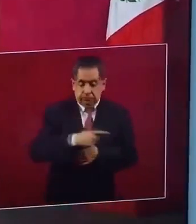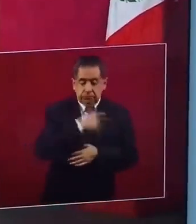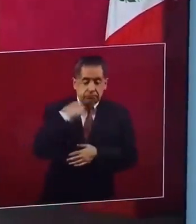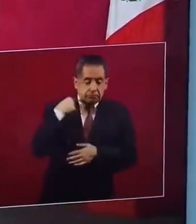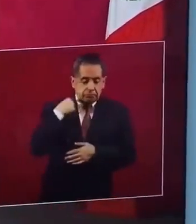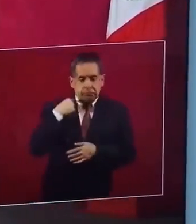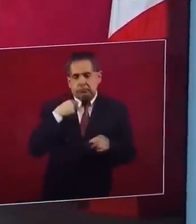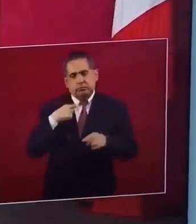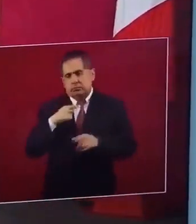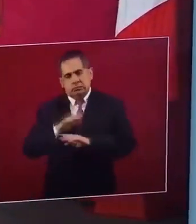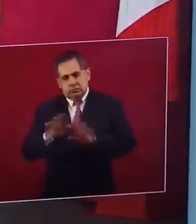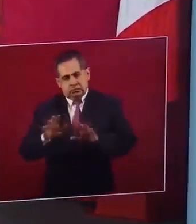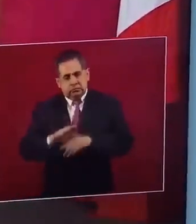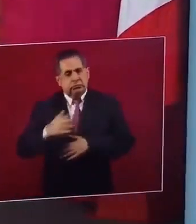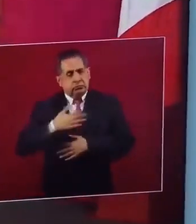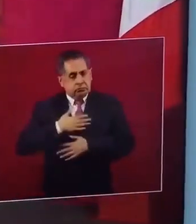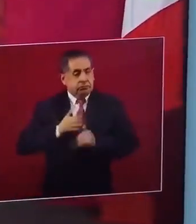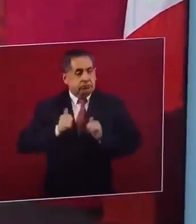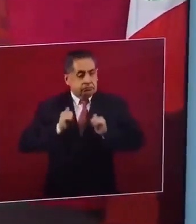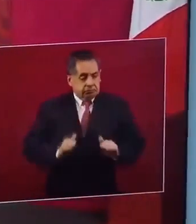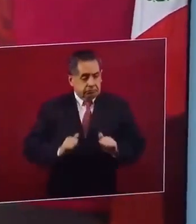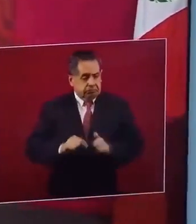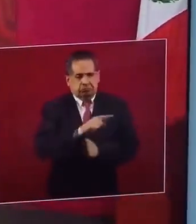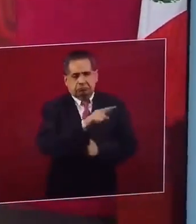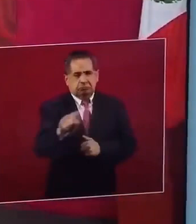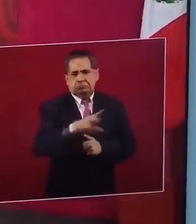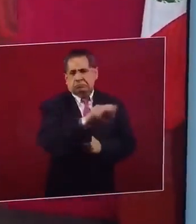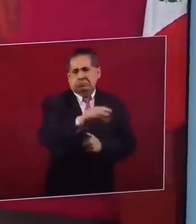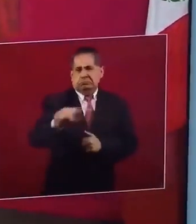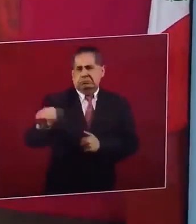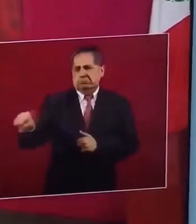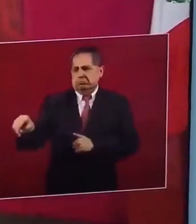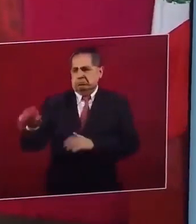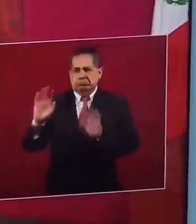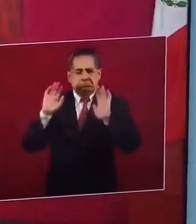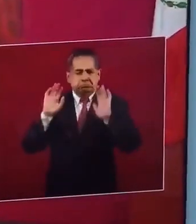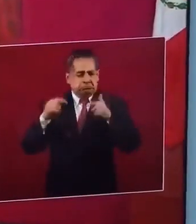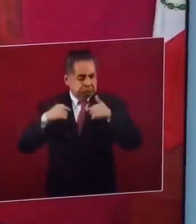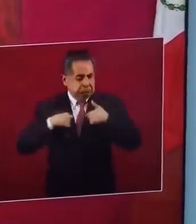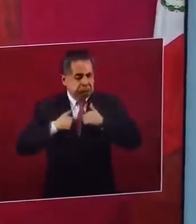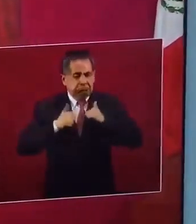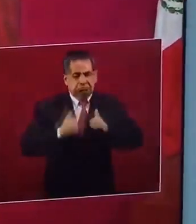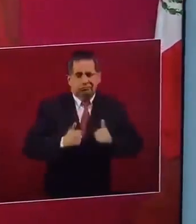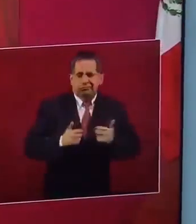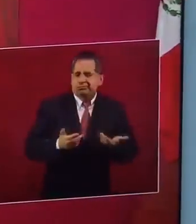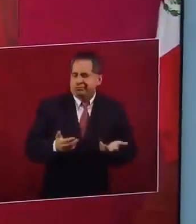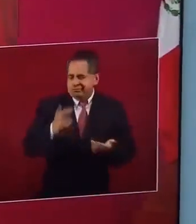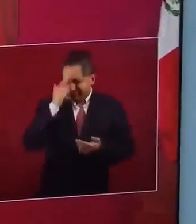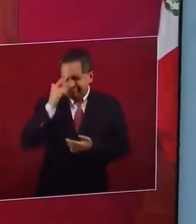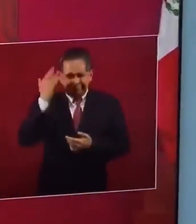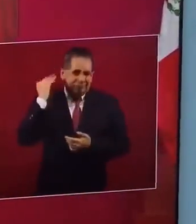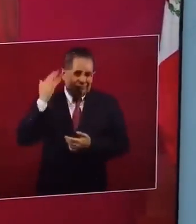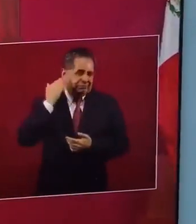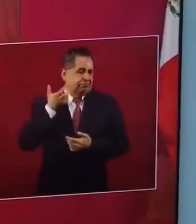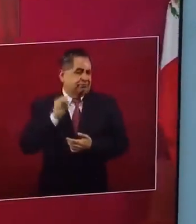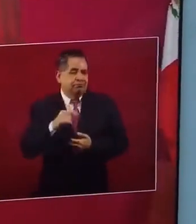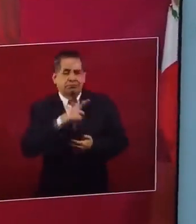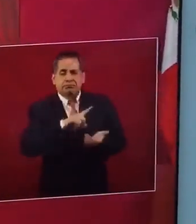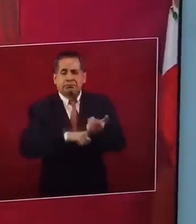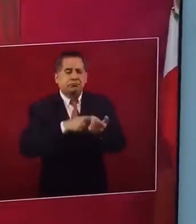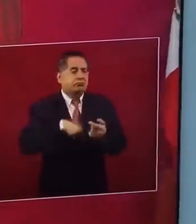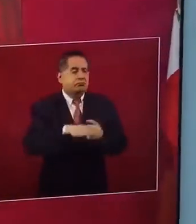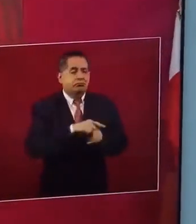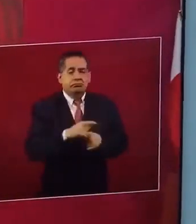los intereses de los favorecidos, de los predilectos, de los que hacen